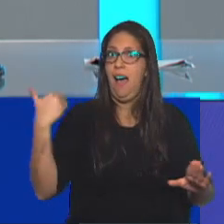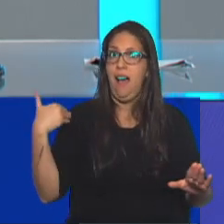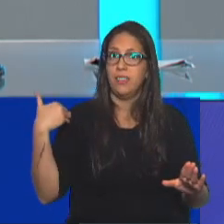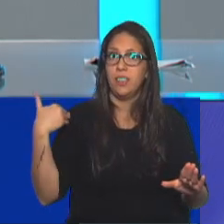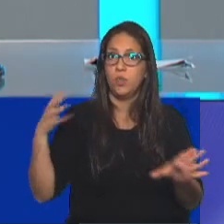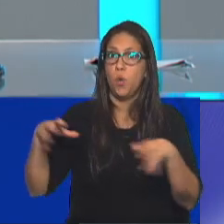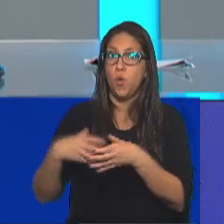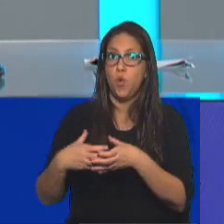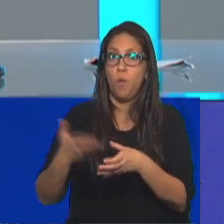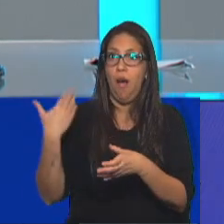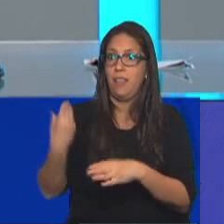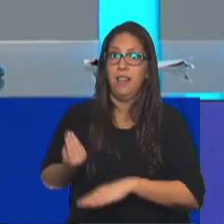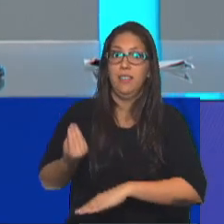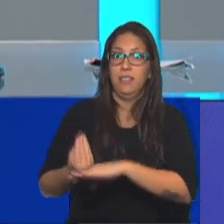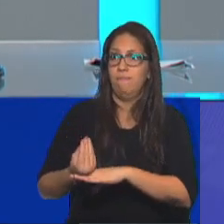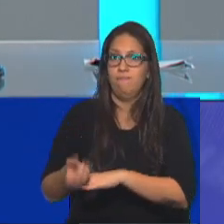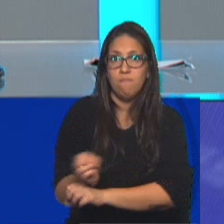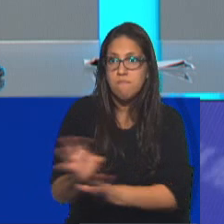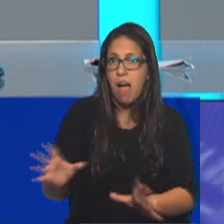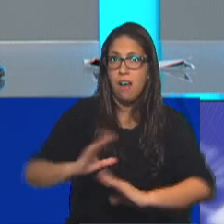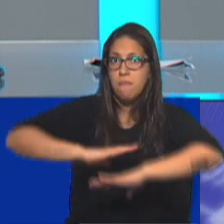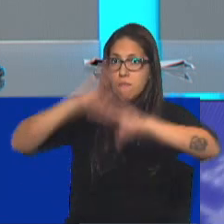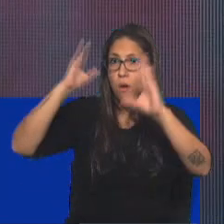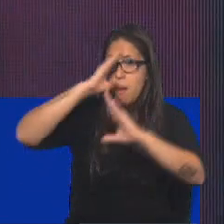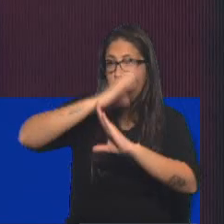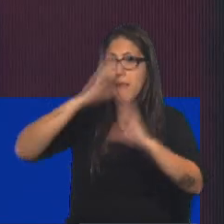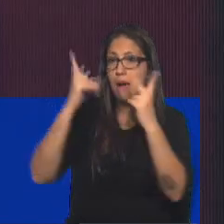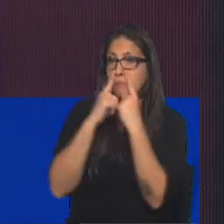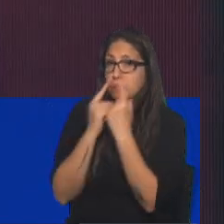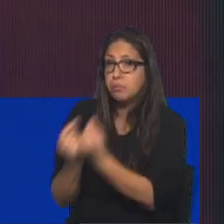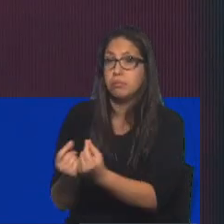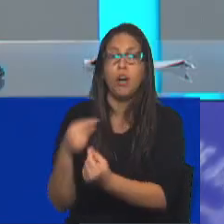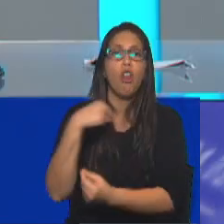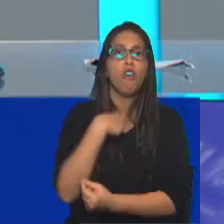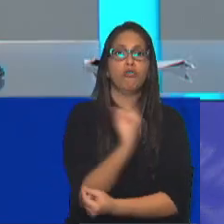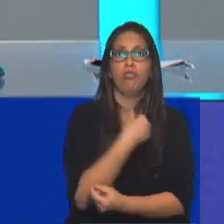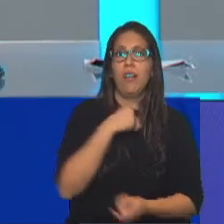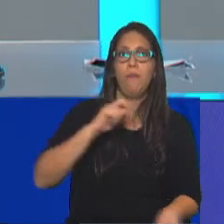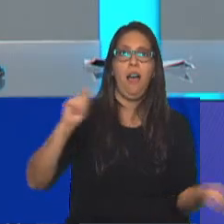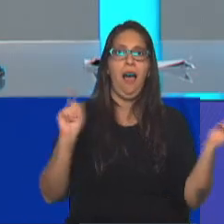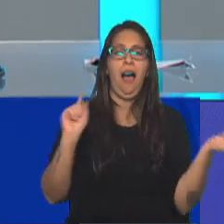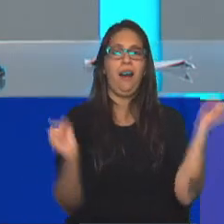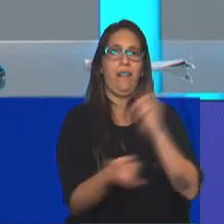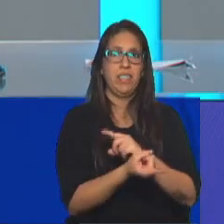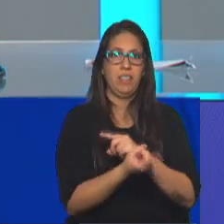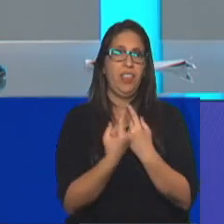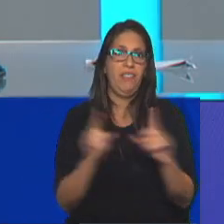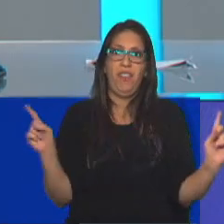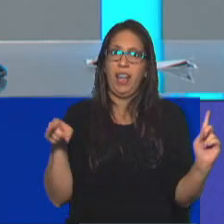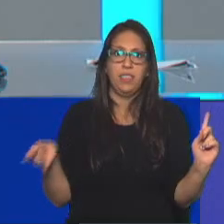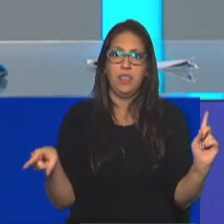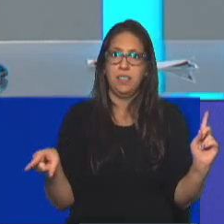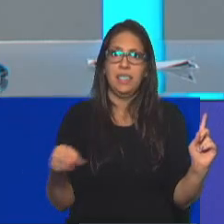al partido conservador porque no llevó adelante, no dio resultados. Nosotros vamos a ser muy diferentes. No, y más que diferentes es que